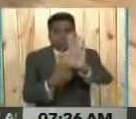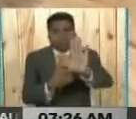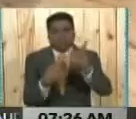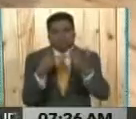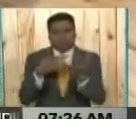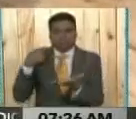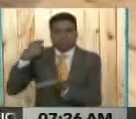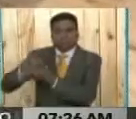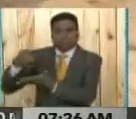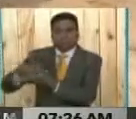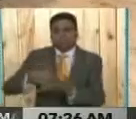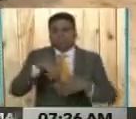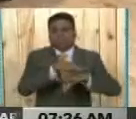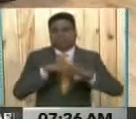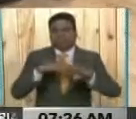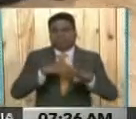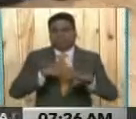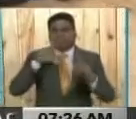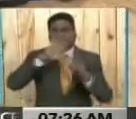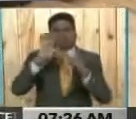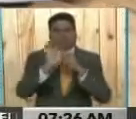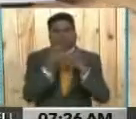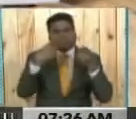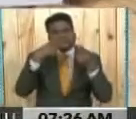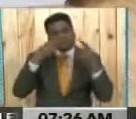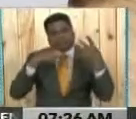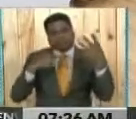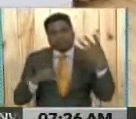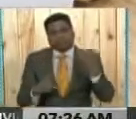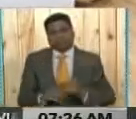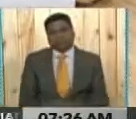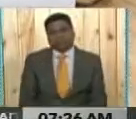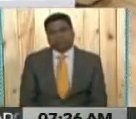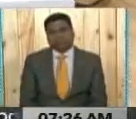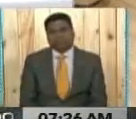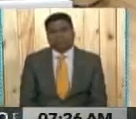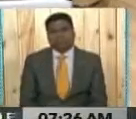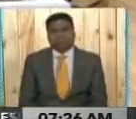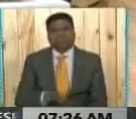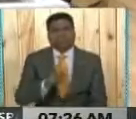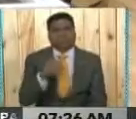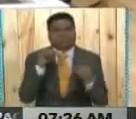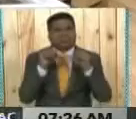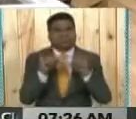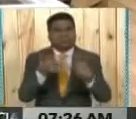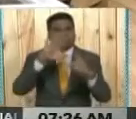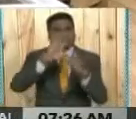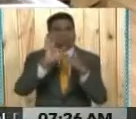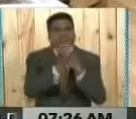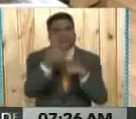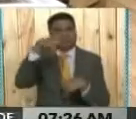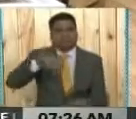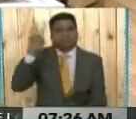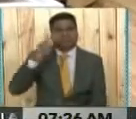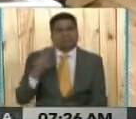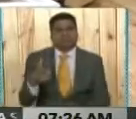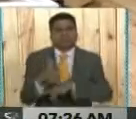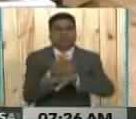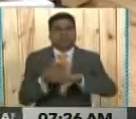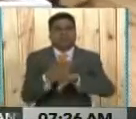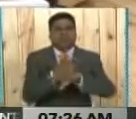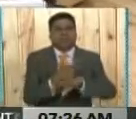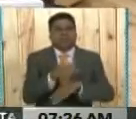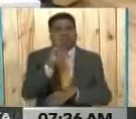través del Ministerio de la Cultura y de los diversos entes que rigen la cultura en el país, en las gobernaciones, alcaldías y